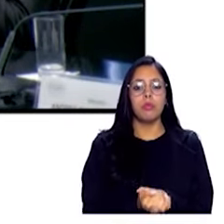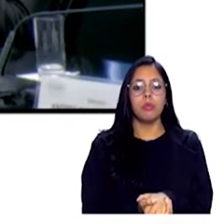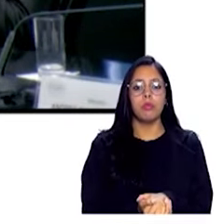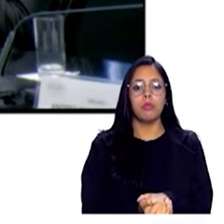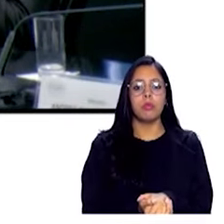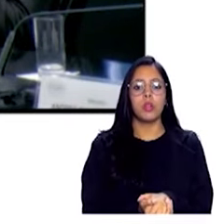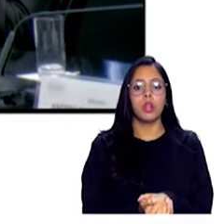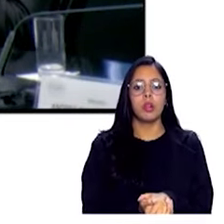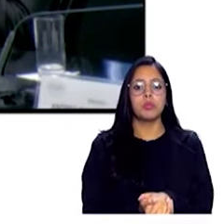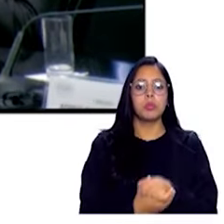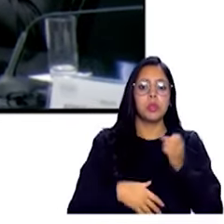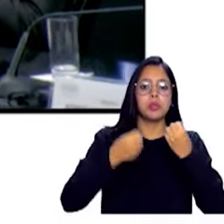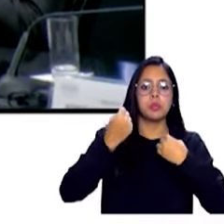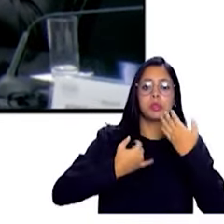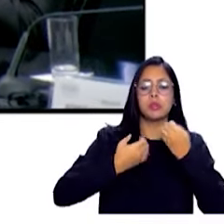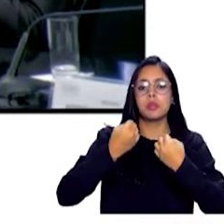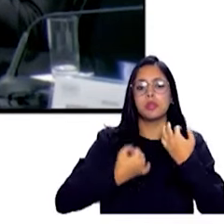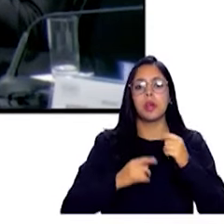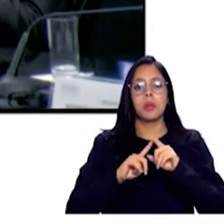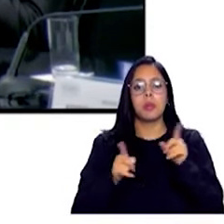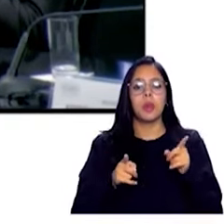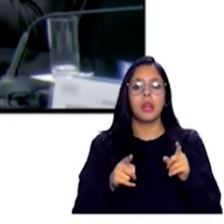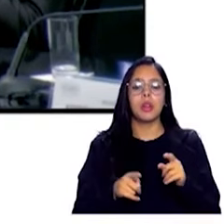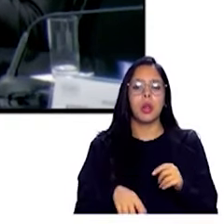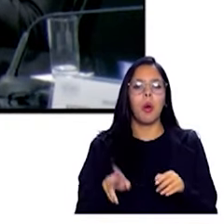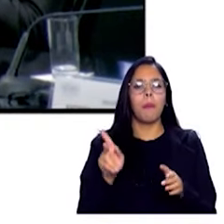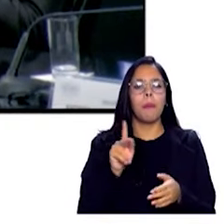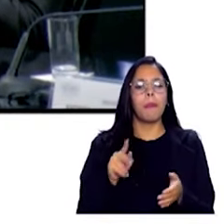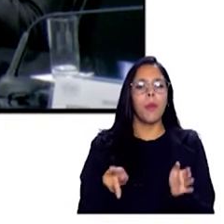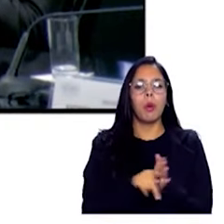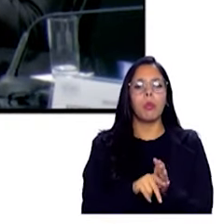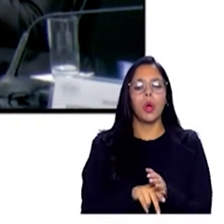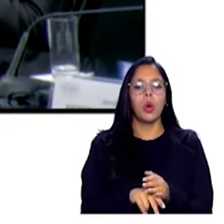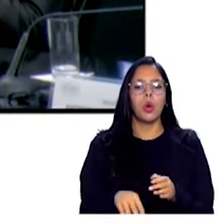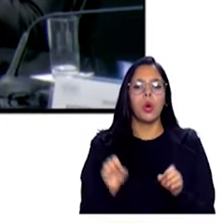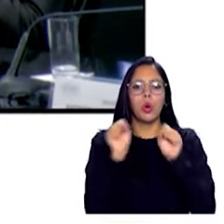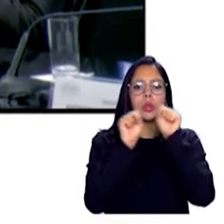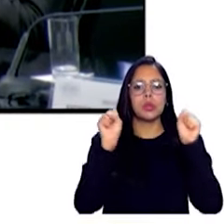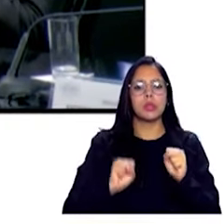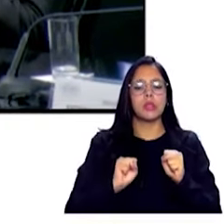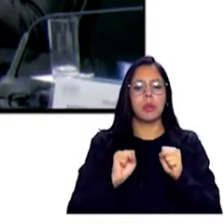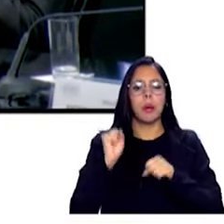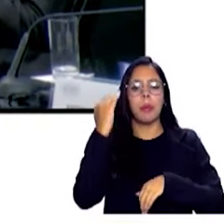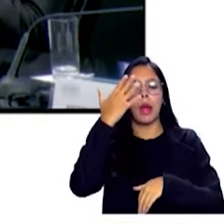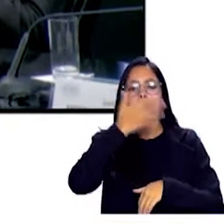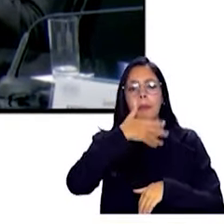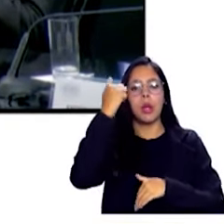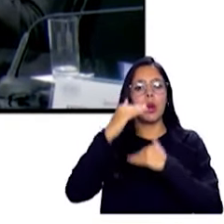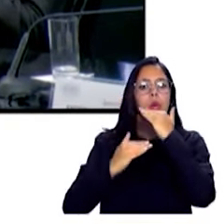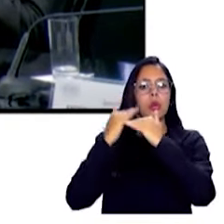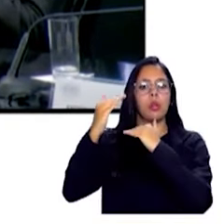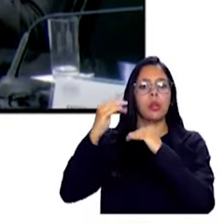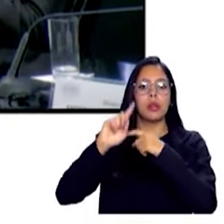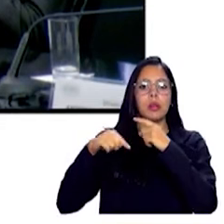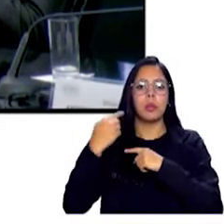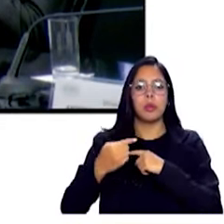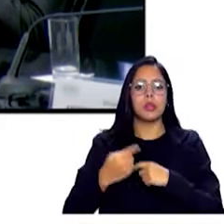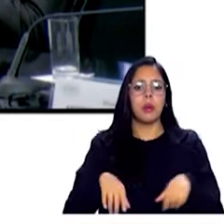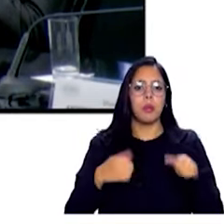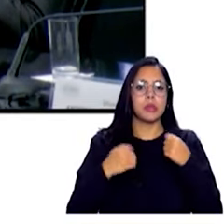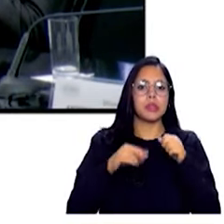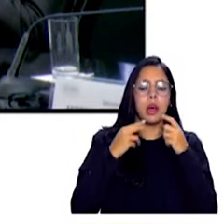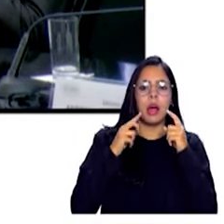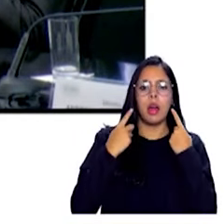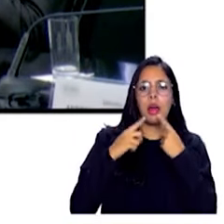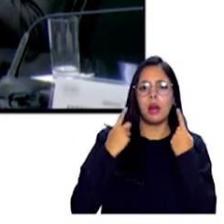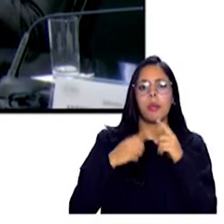eficiencia del sistema para que funcione mejor esto yo no me voy a quejar aquí de có estamos en espaa me ha sorprendido muchísimo